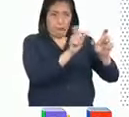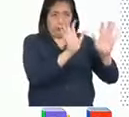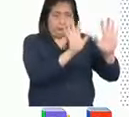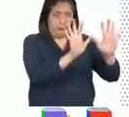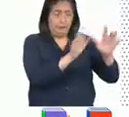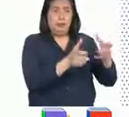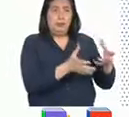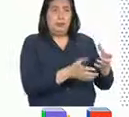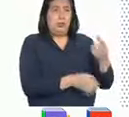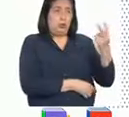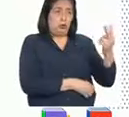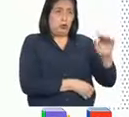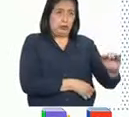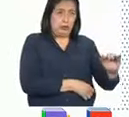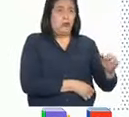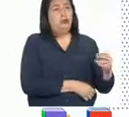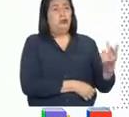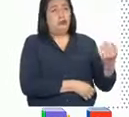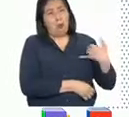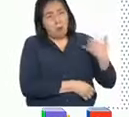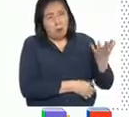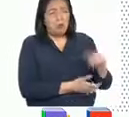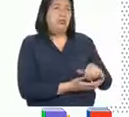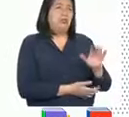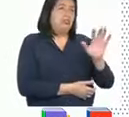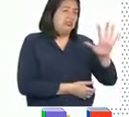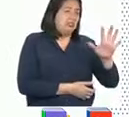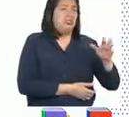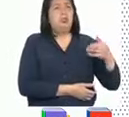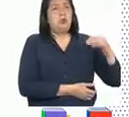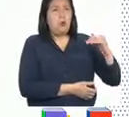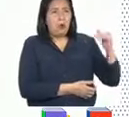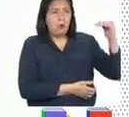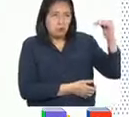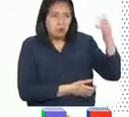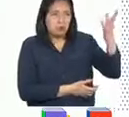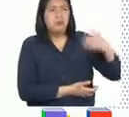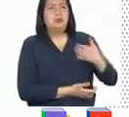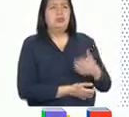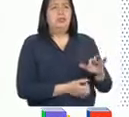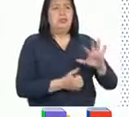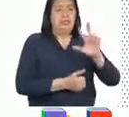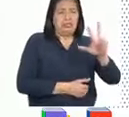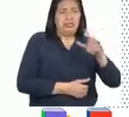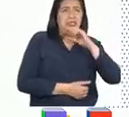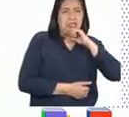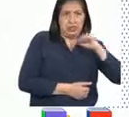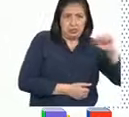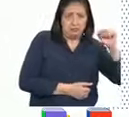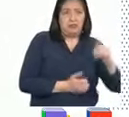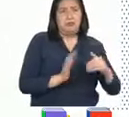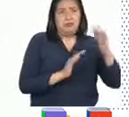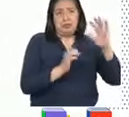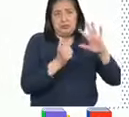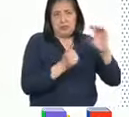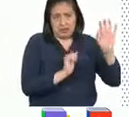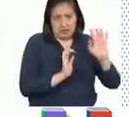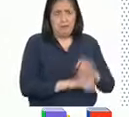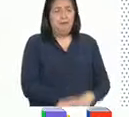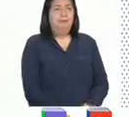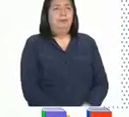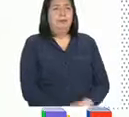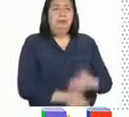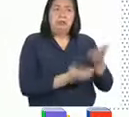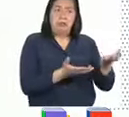total. 2 son niños o adolescentes, 5 son jóvenes o adultos y 3 son adultos de 60 años o